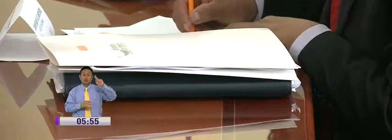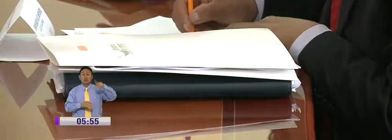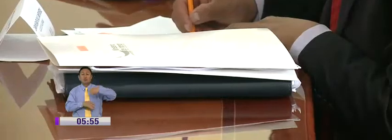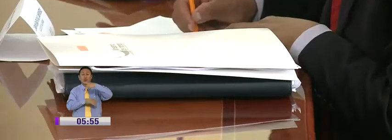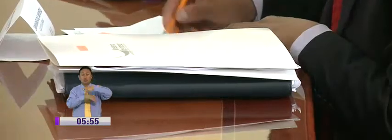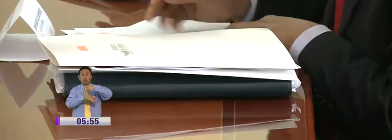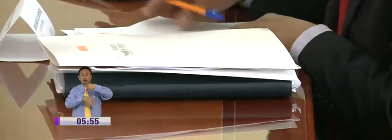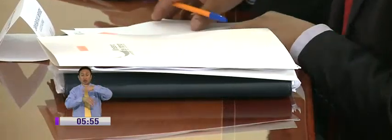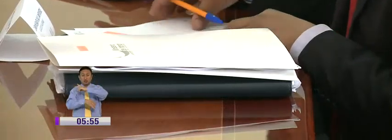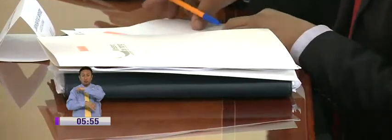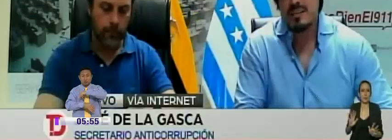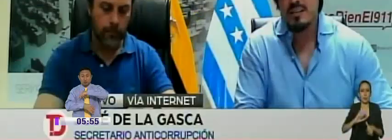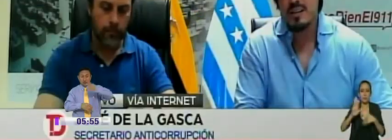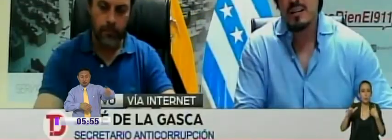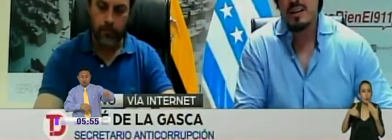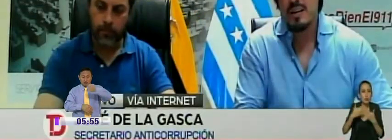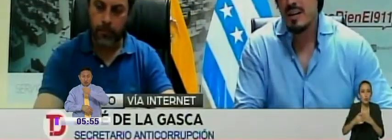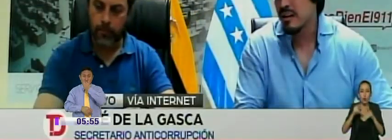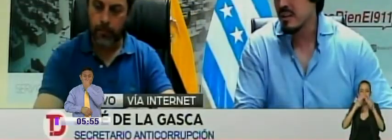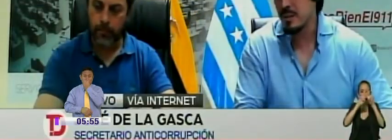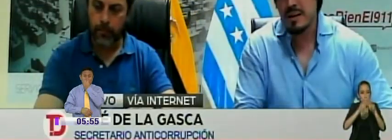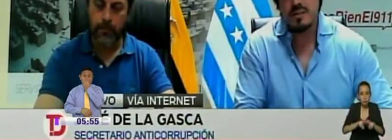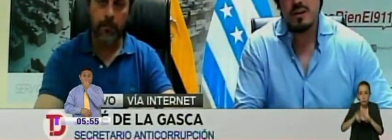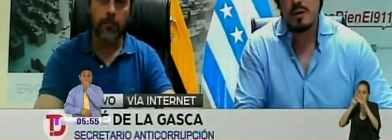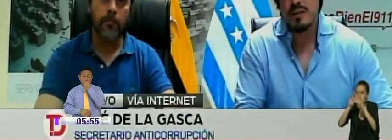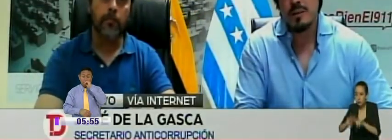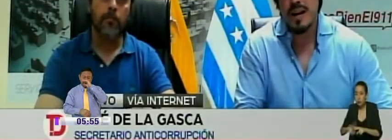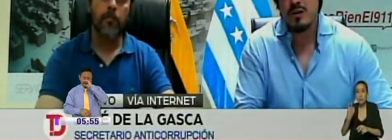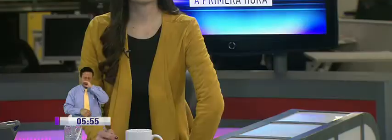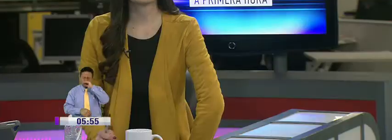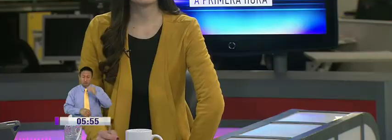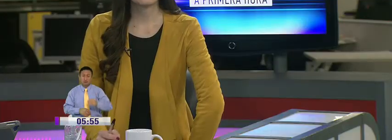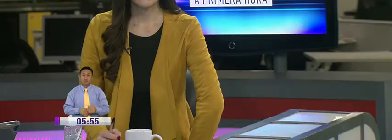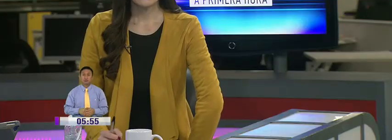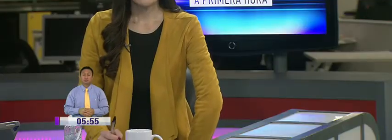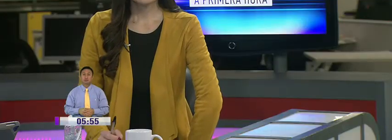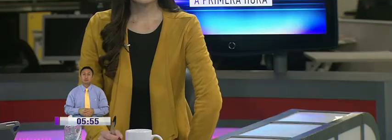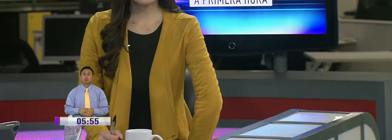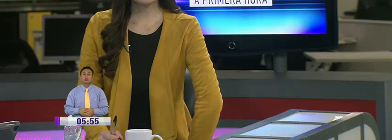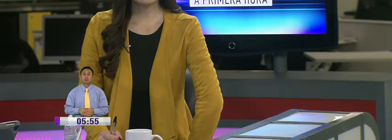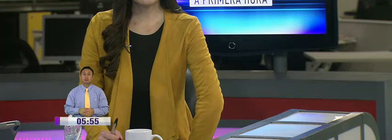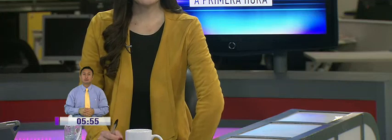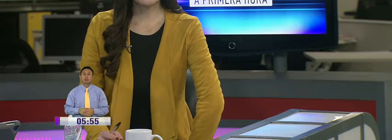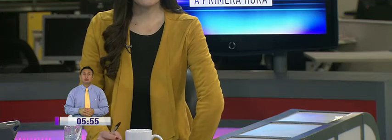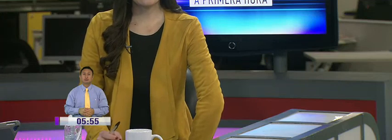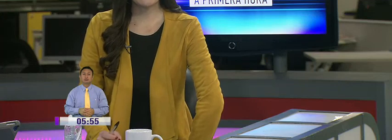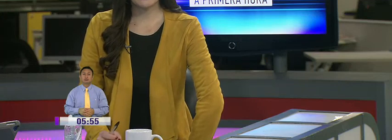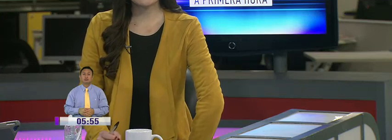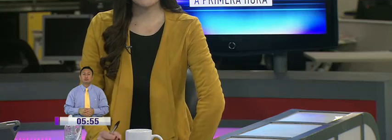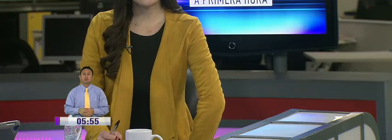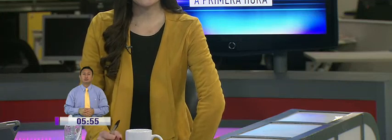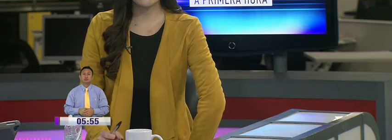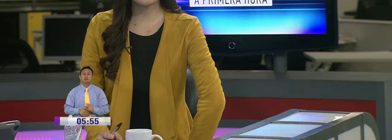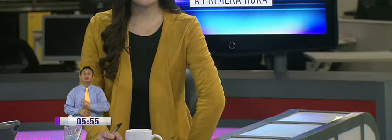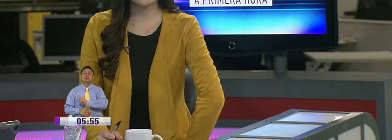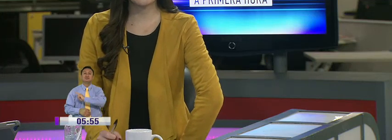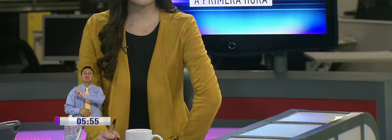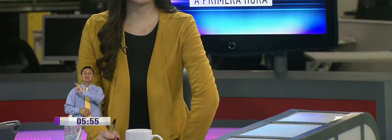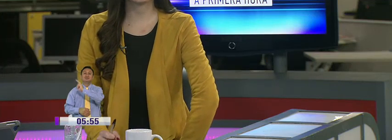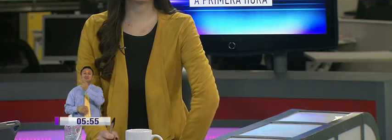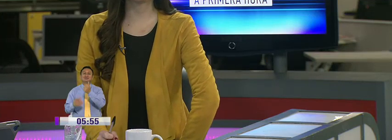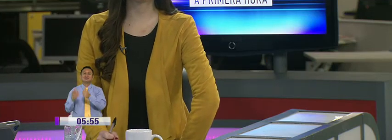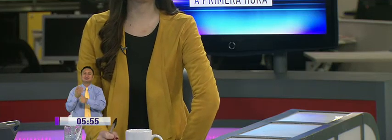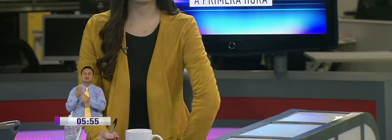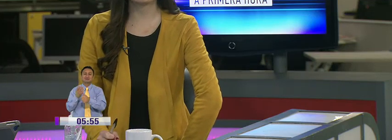autónomos descentralizados, informó Valeria Navarro. Y el viceministro de Gobernanza y Salud aseguró que